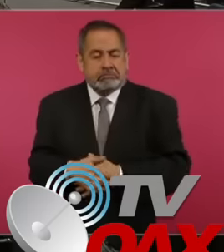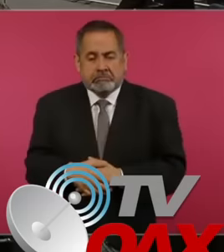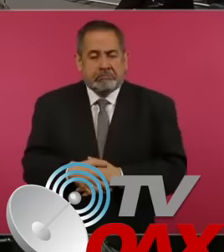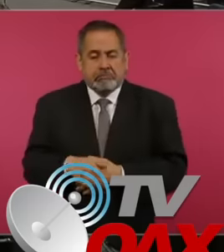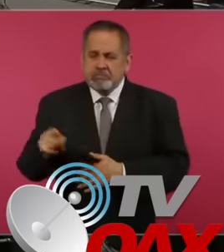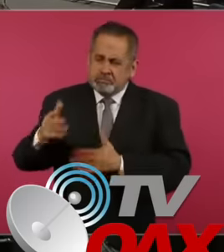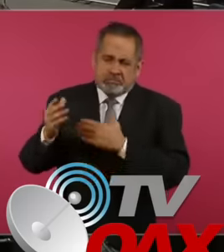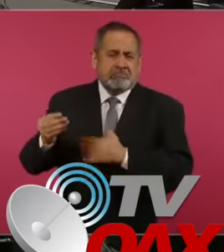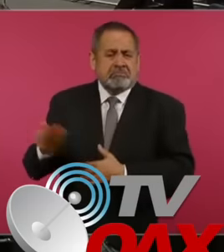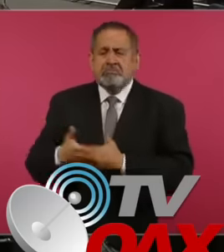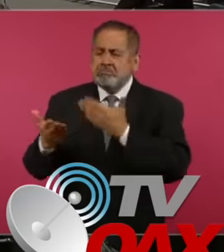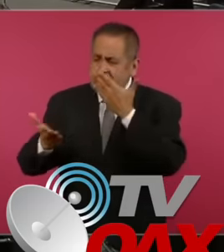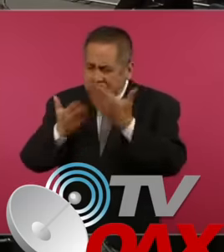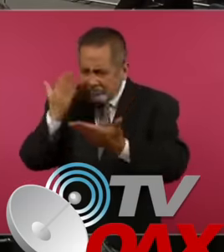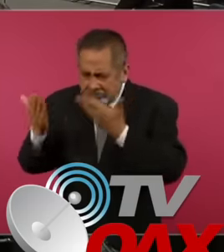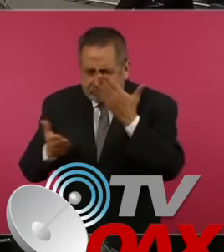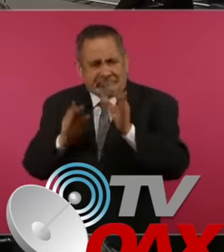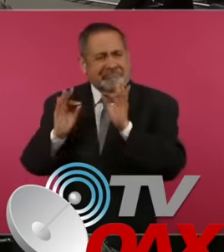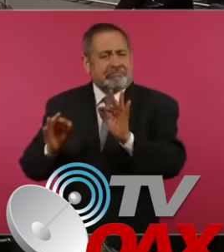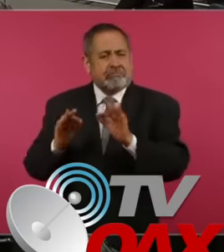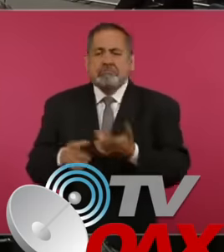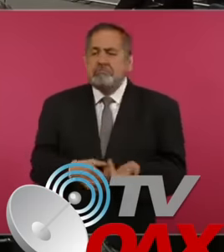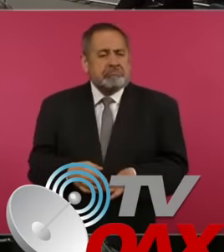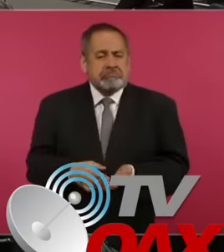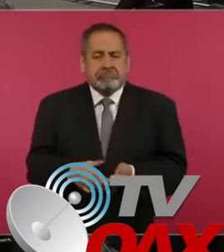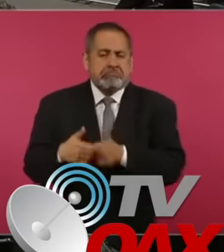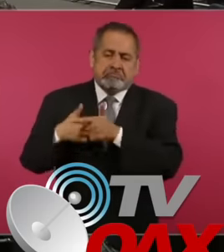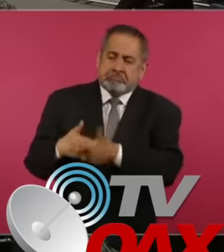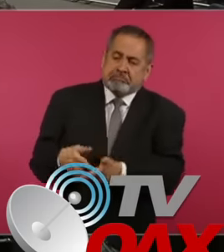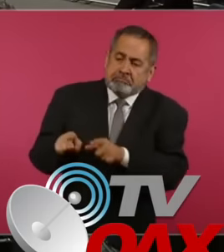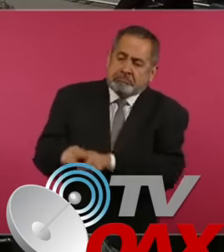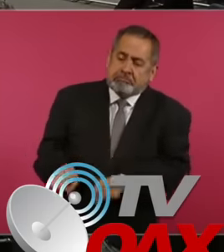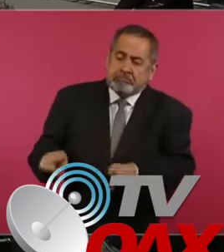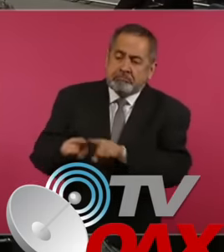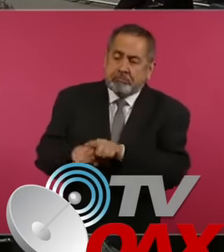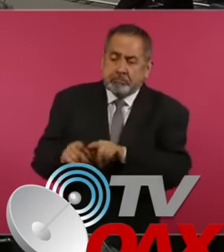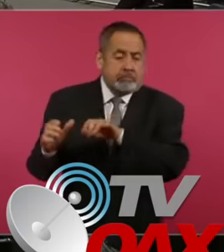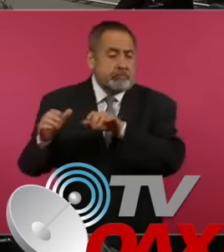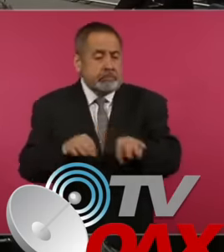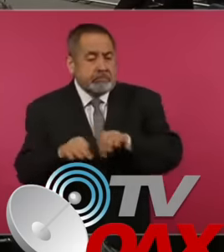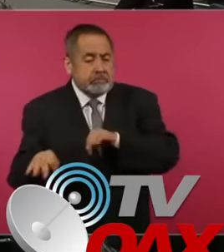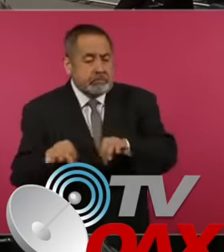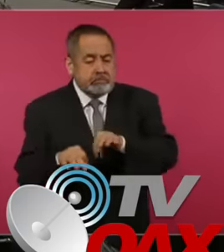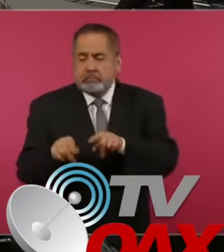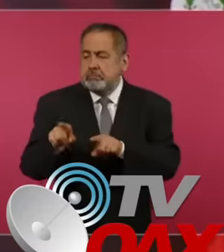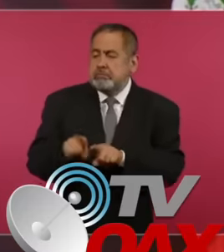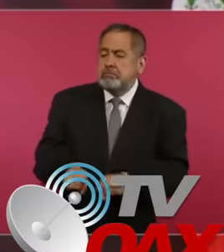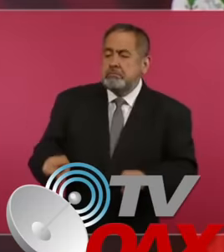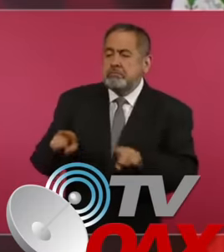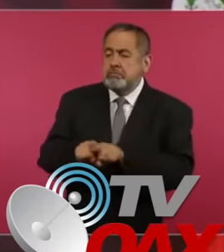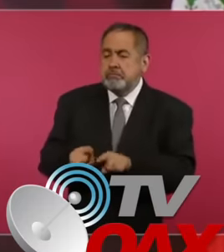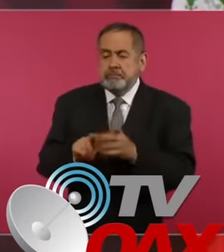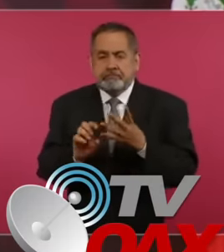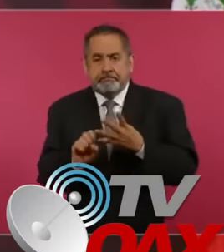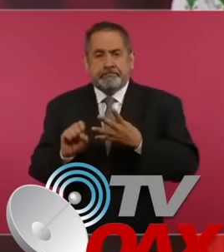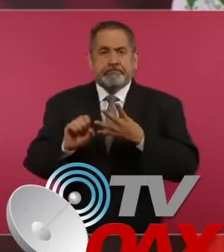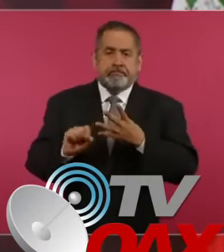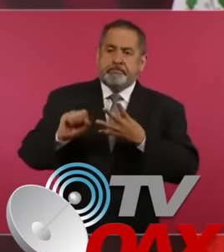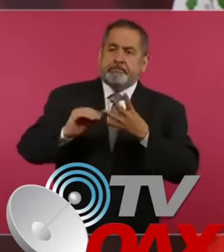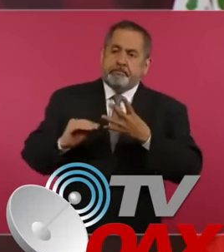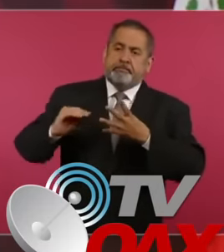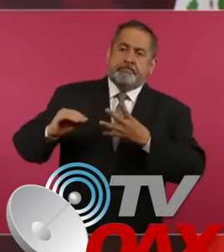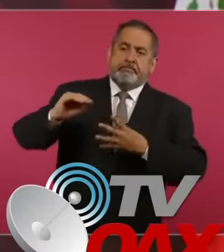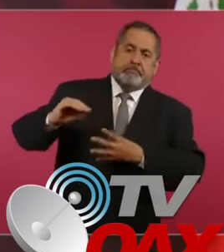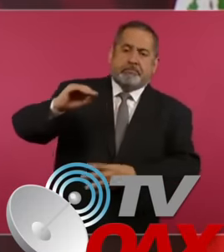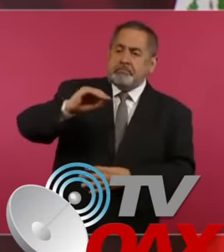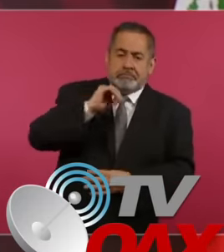estudiara, aunque se trabajara, no se podía ascender en la escala